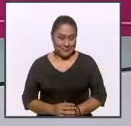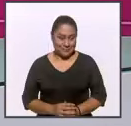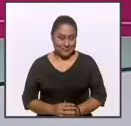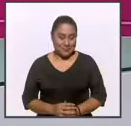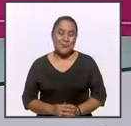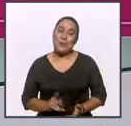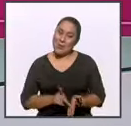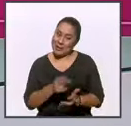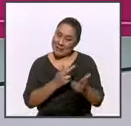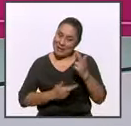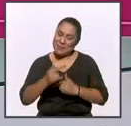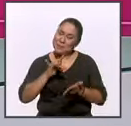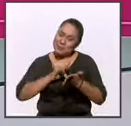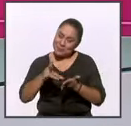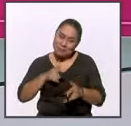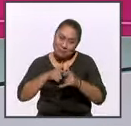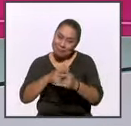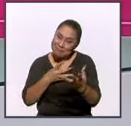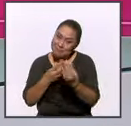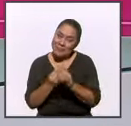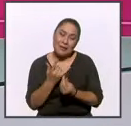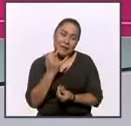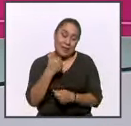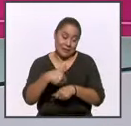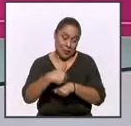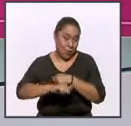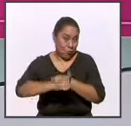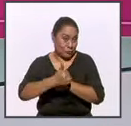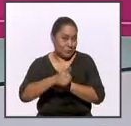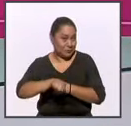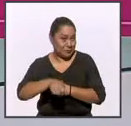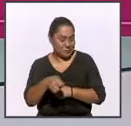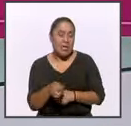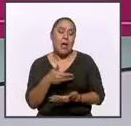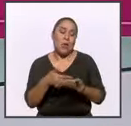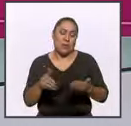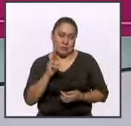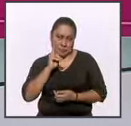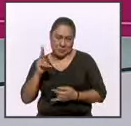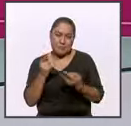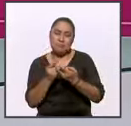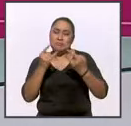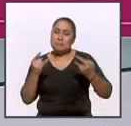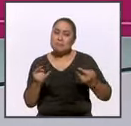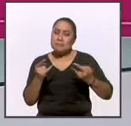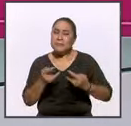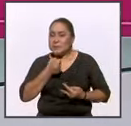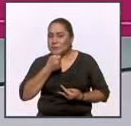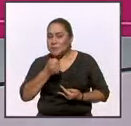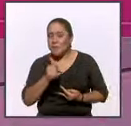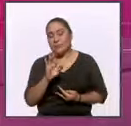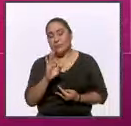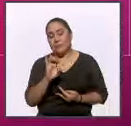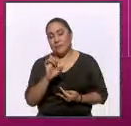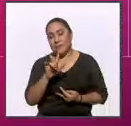Estamos de vuelta, gracias por continuar con nosotros en 11 Noticias y ahora los invito a ver el comentario de Felipe Ávila.